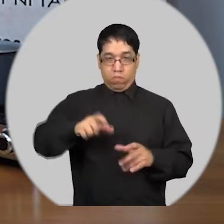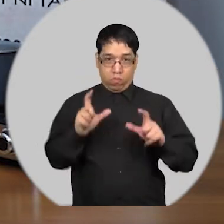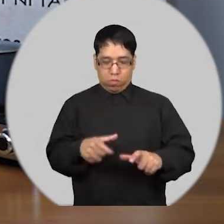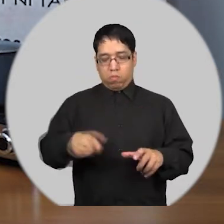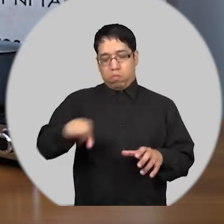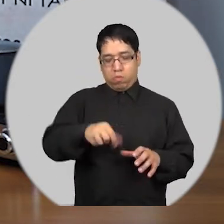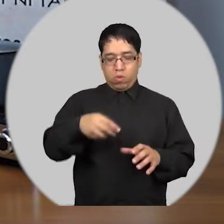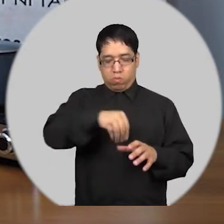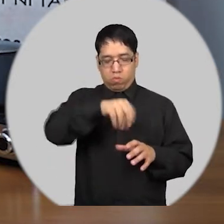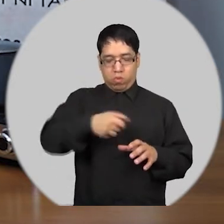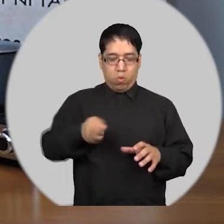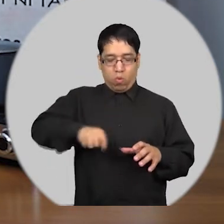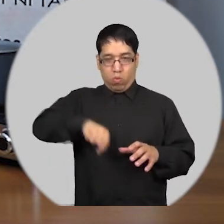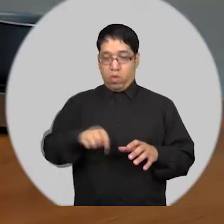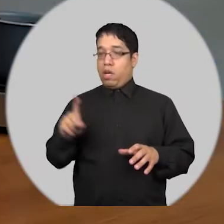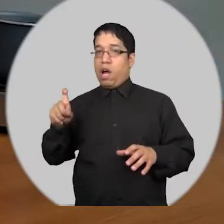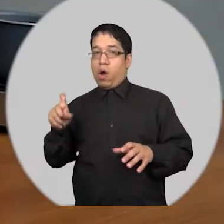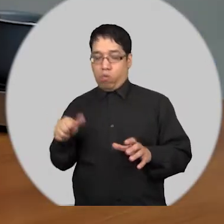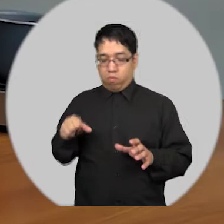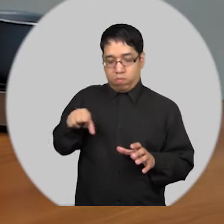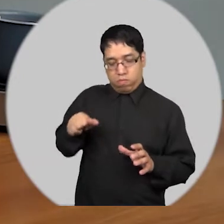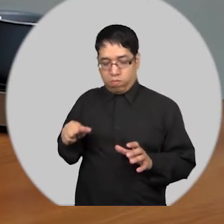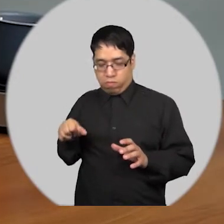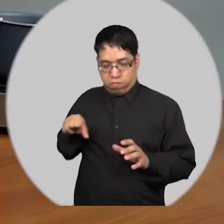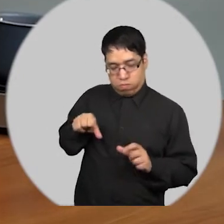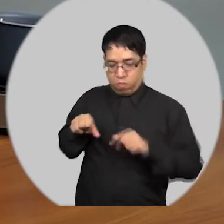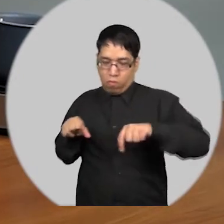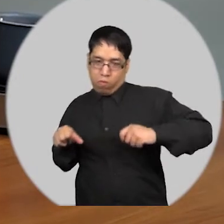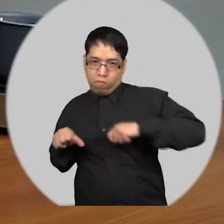esto le vamos a agregar un poquito de agua y vamos a ir mezclando.